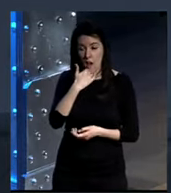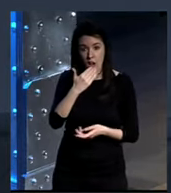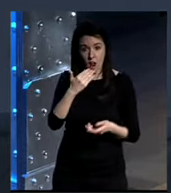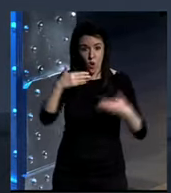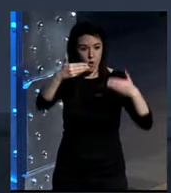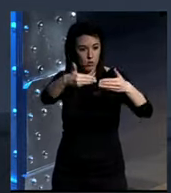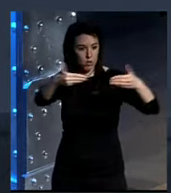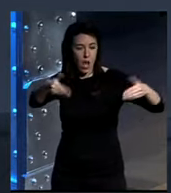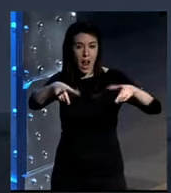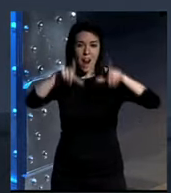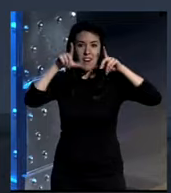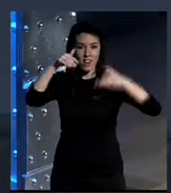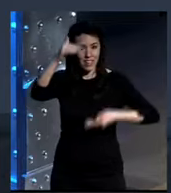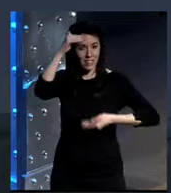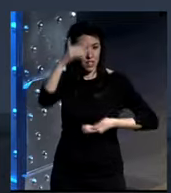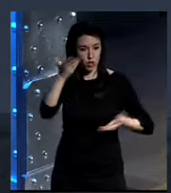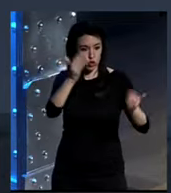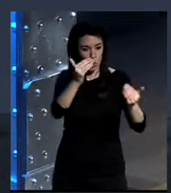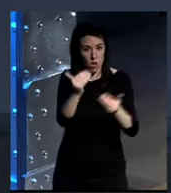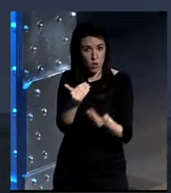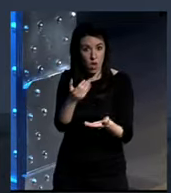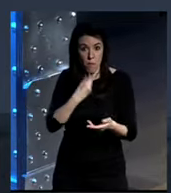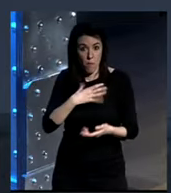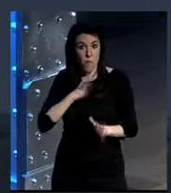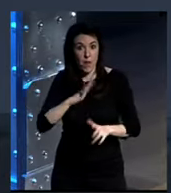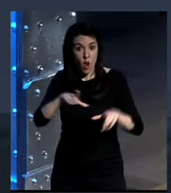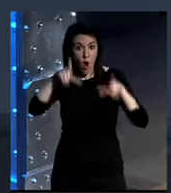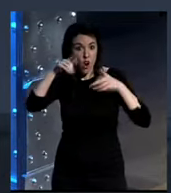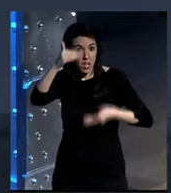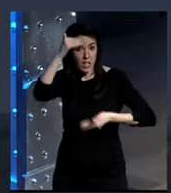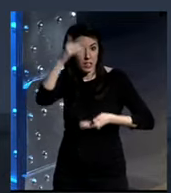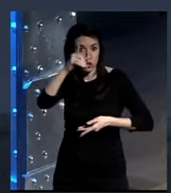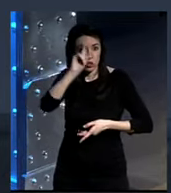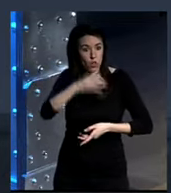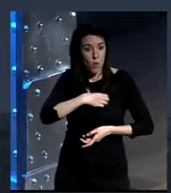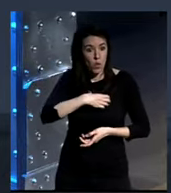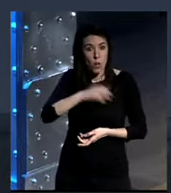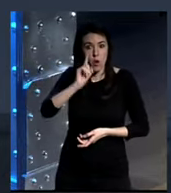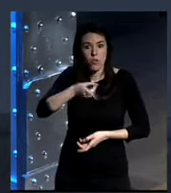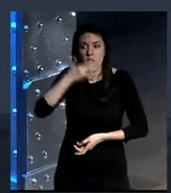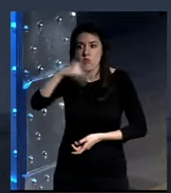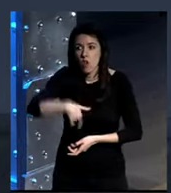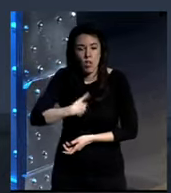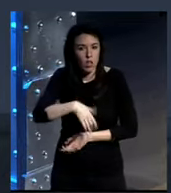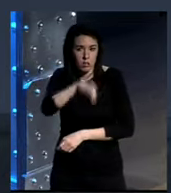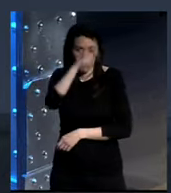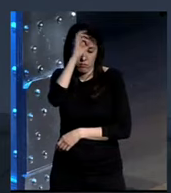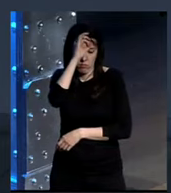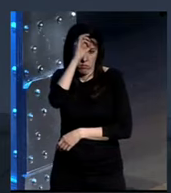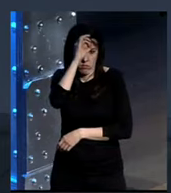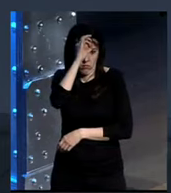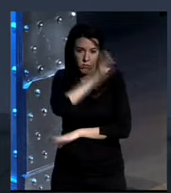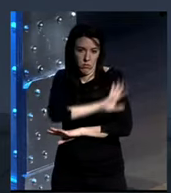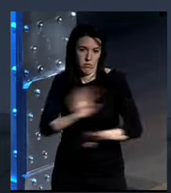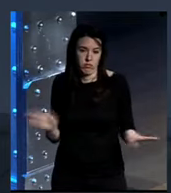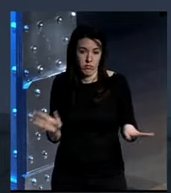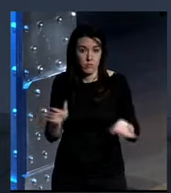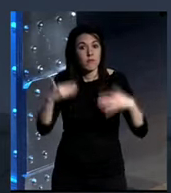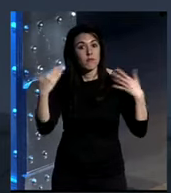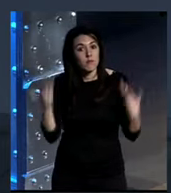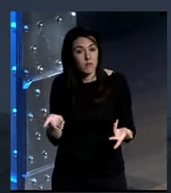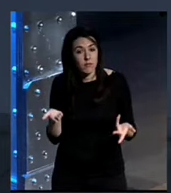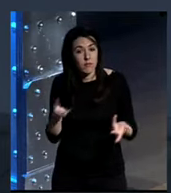de retratos. Pero es que no podíamos tener los retratos porque ni siquiera sabíamos quiénes habían sido directores de aquella casa.